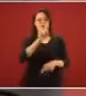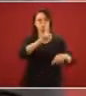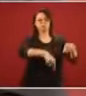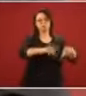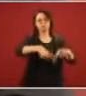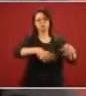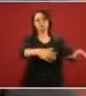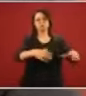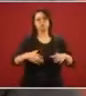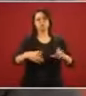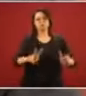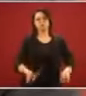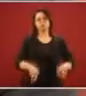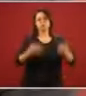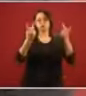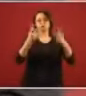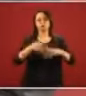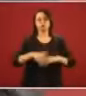la llamada